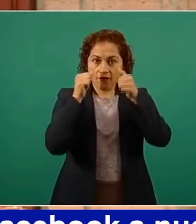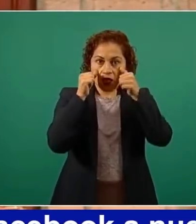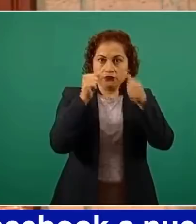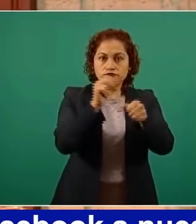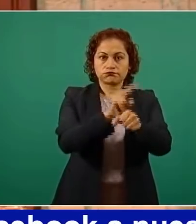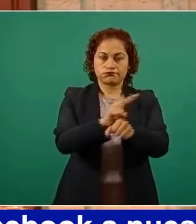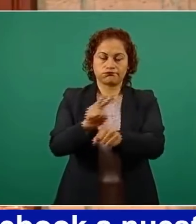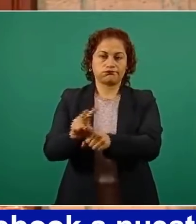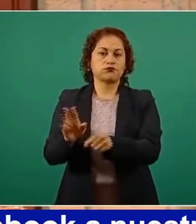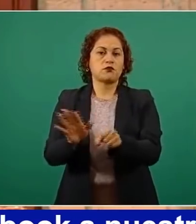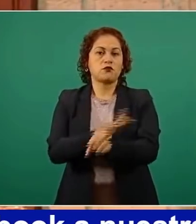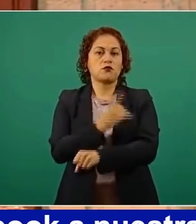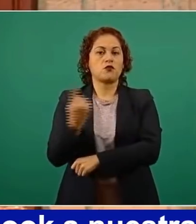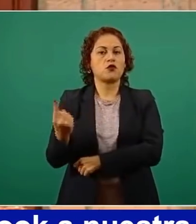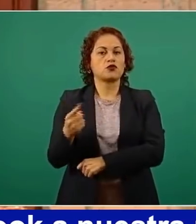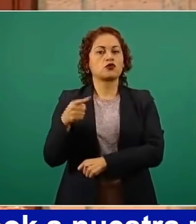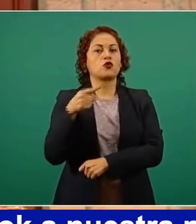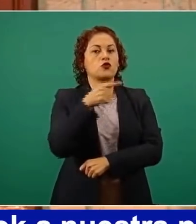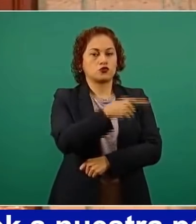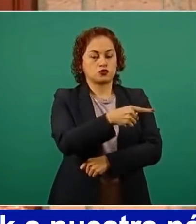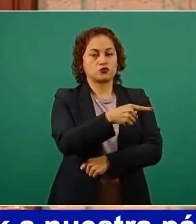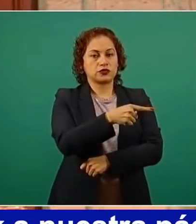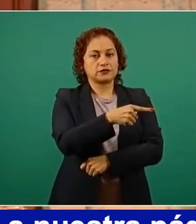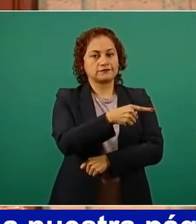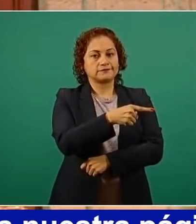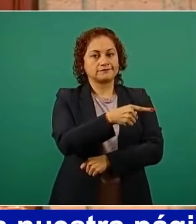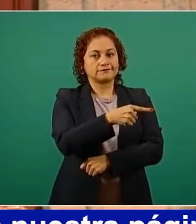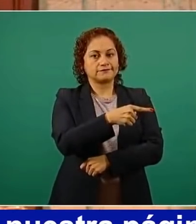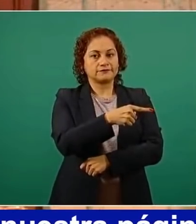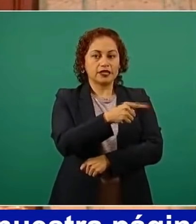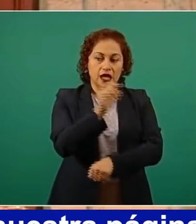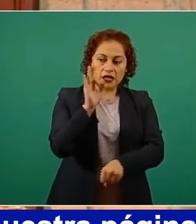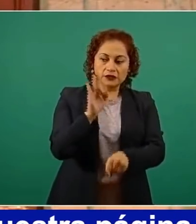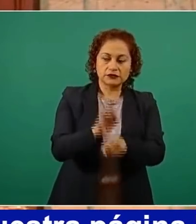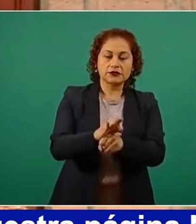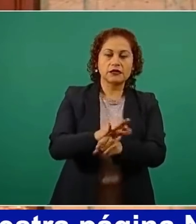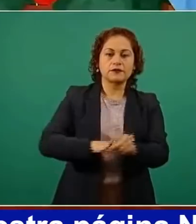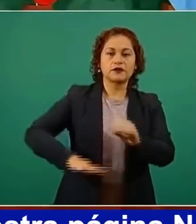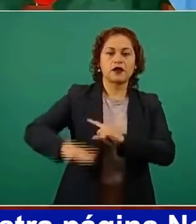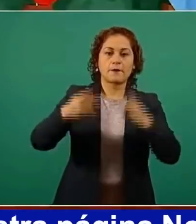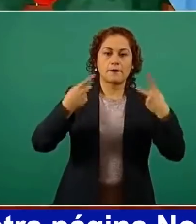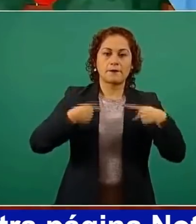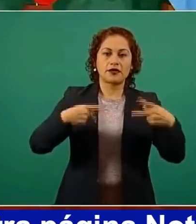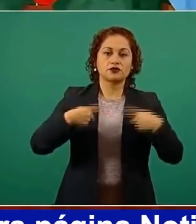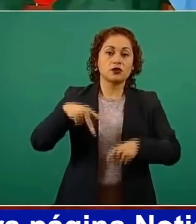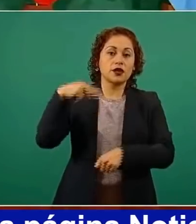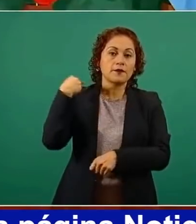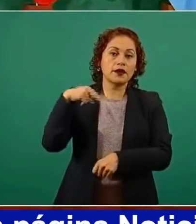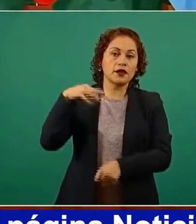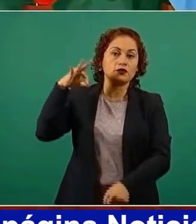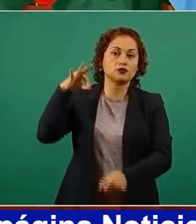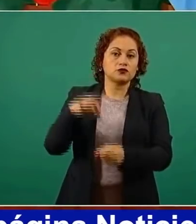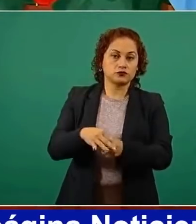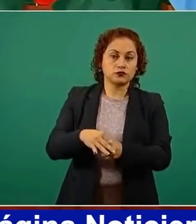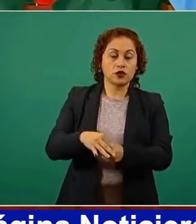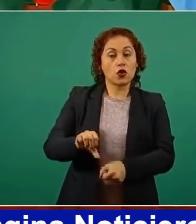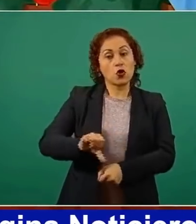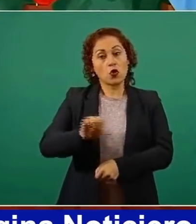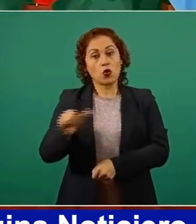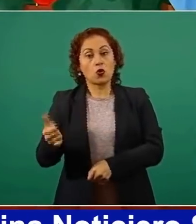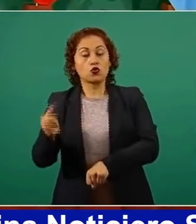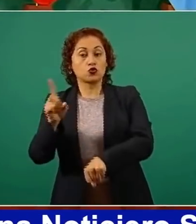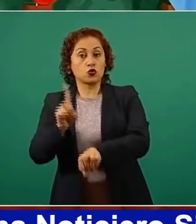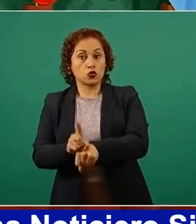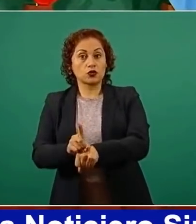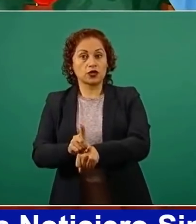una garantía para el voto de los veracruzanos. 3 días después le recuerda que él